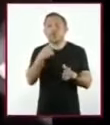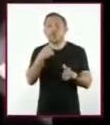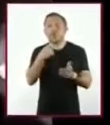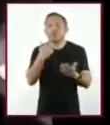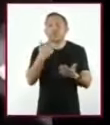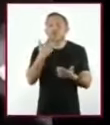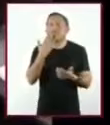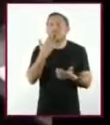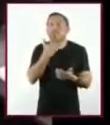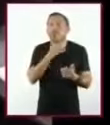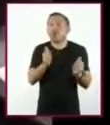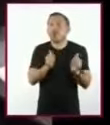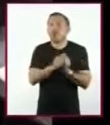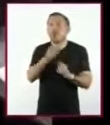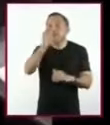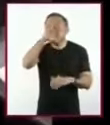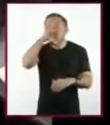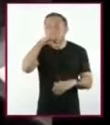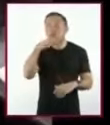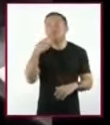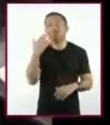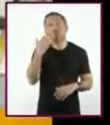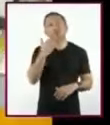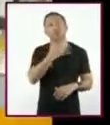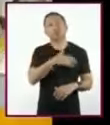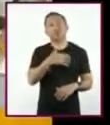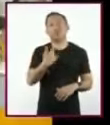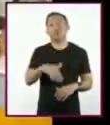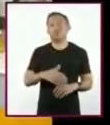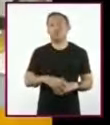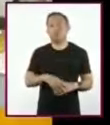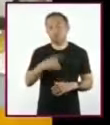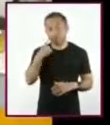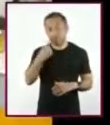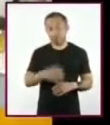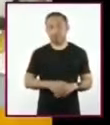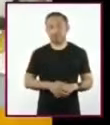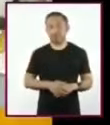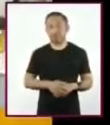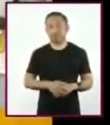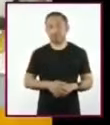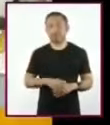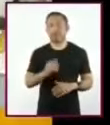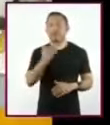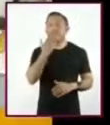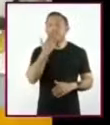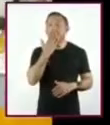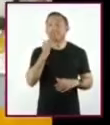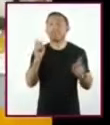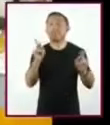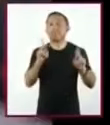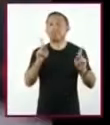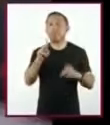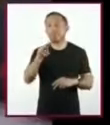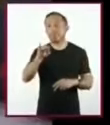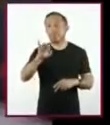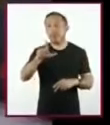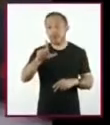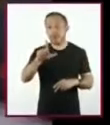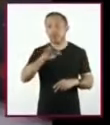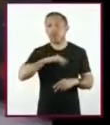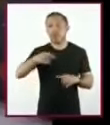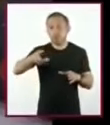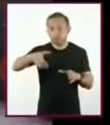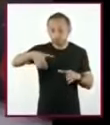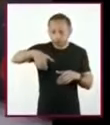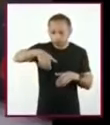delicioso. Mira qué bien. Así. Y un poco de mielecita para que le den un